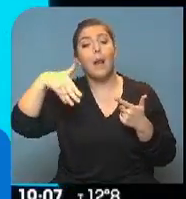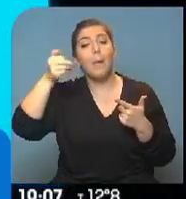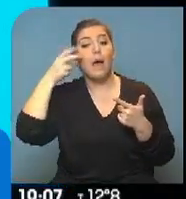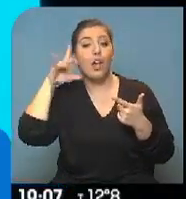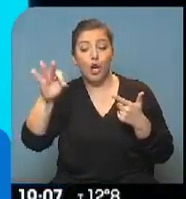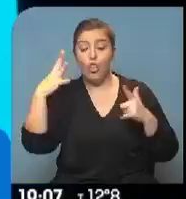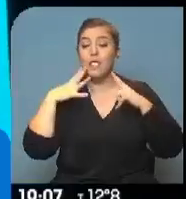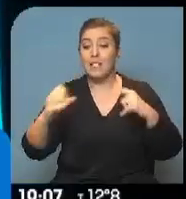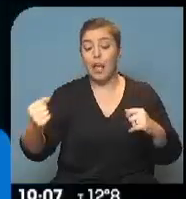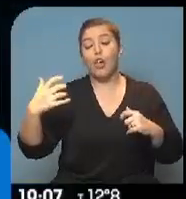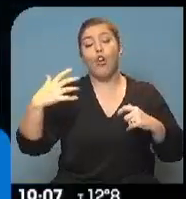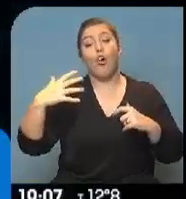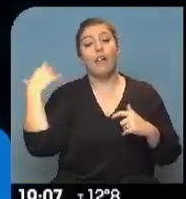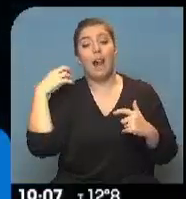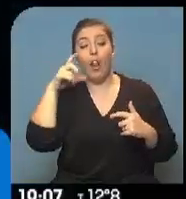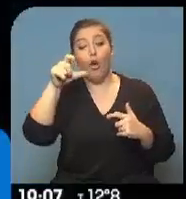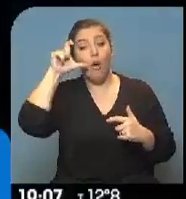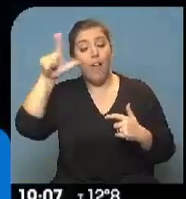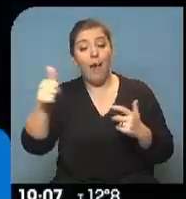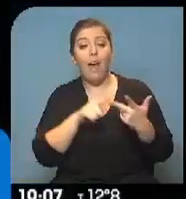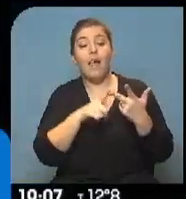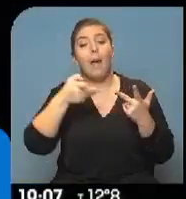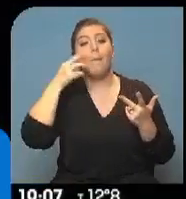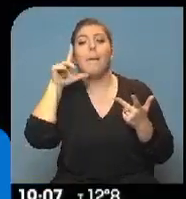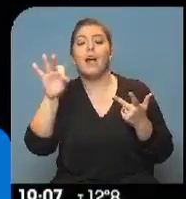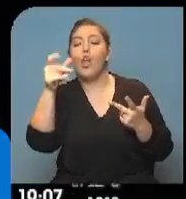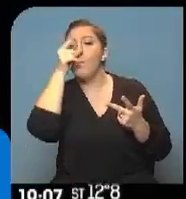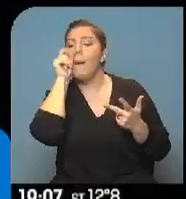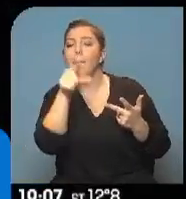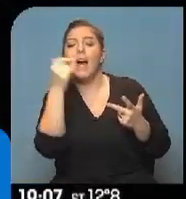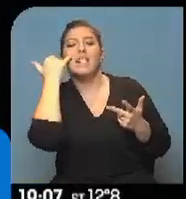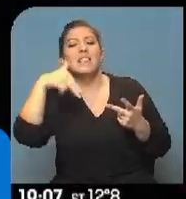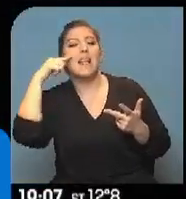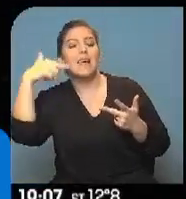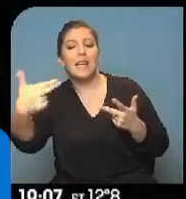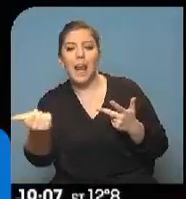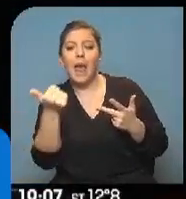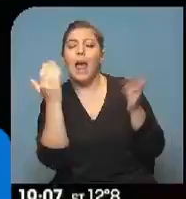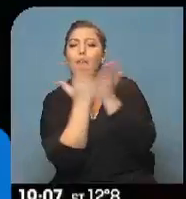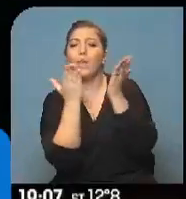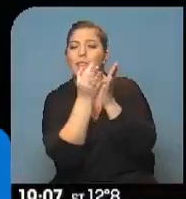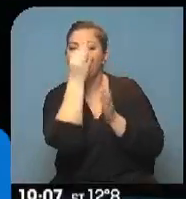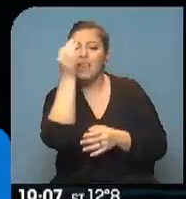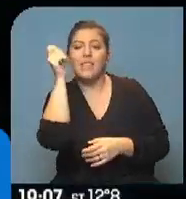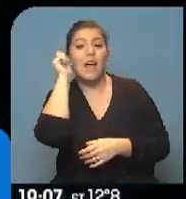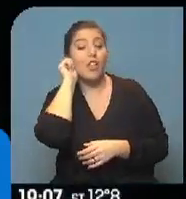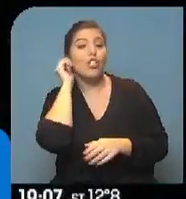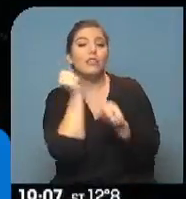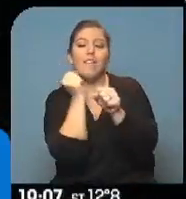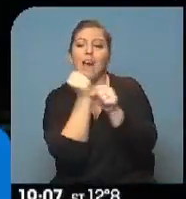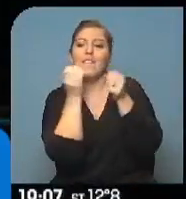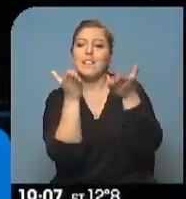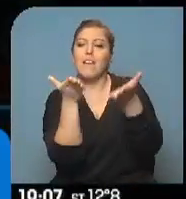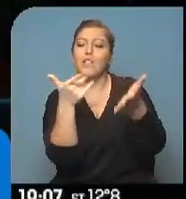de la oea y mario haber buche el padre de elián y namur y el estudiante de 20 años que trabajaba en el servicio social de